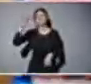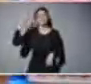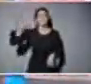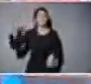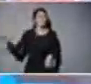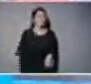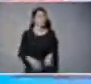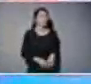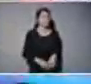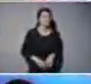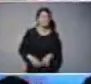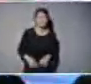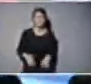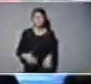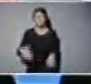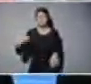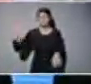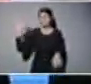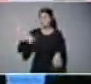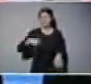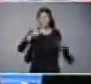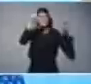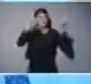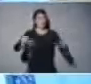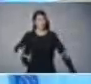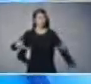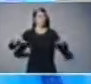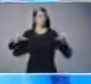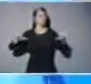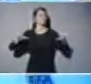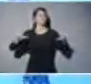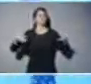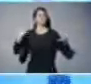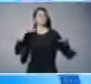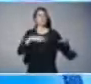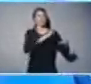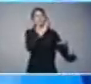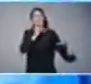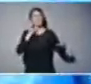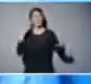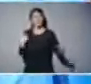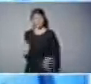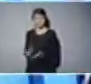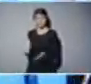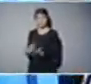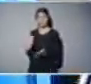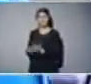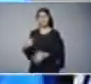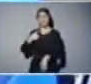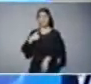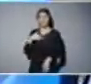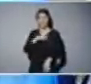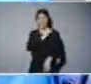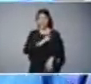carnaval. Y a mi título me lo he ganado. Y a mi madre al fin le demostré que yo no era